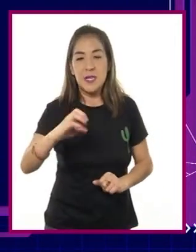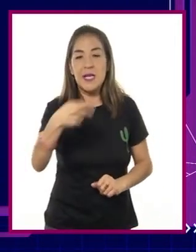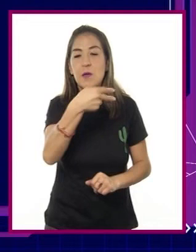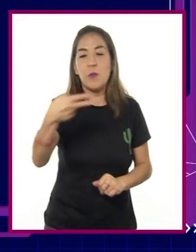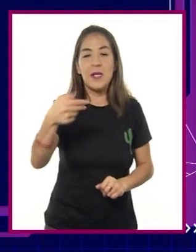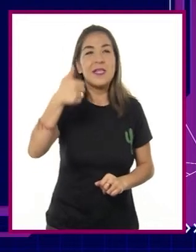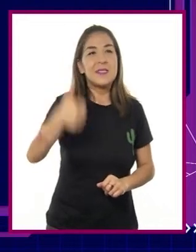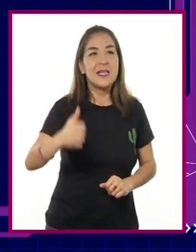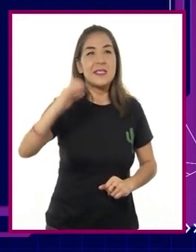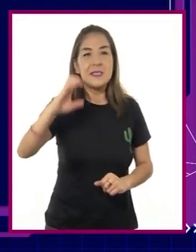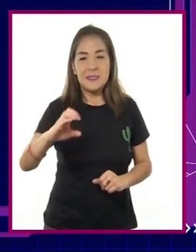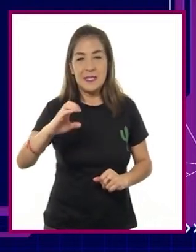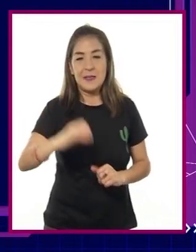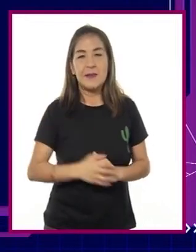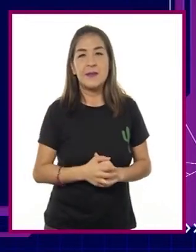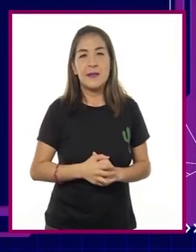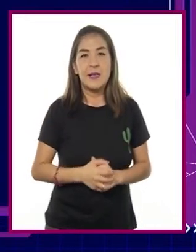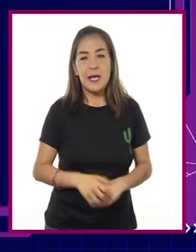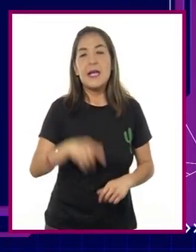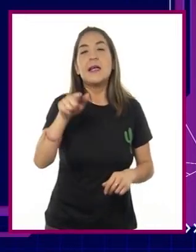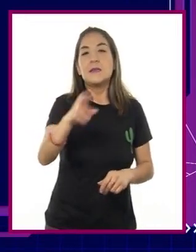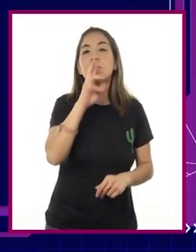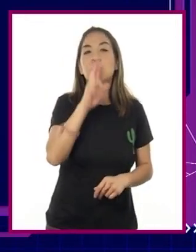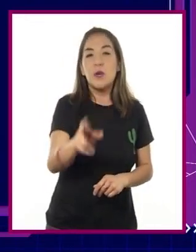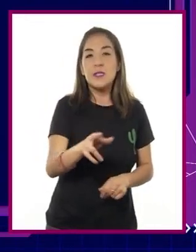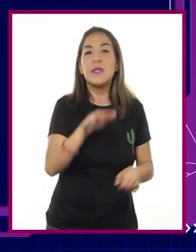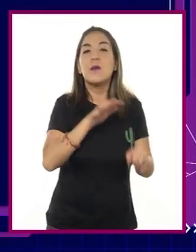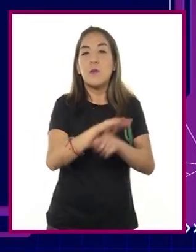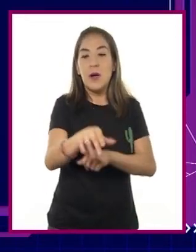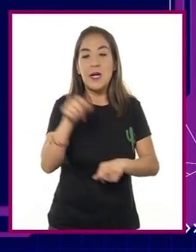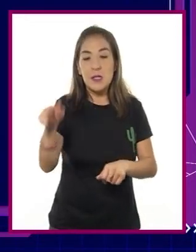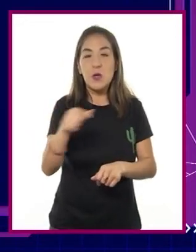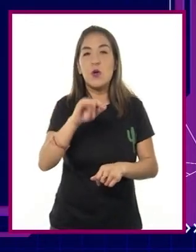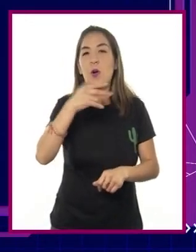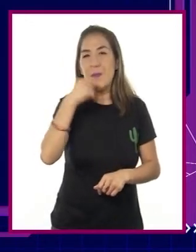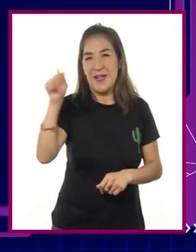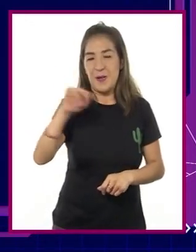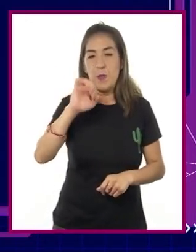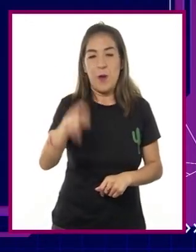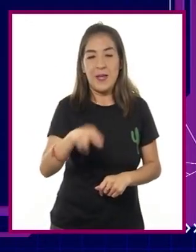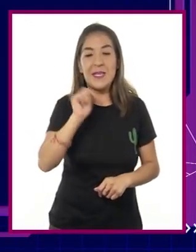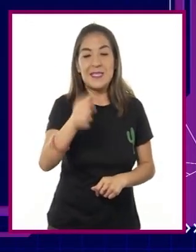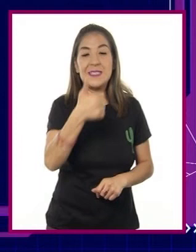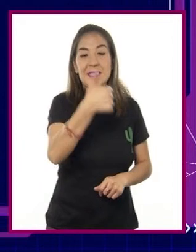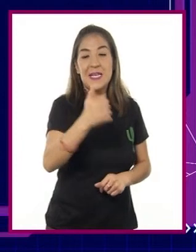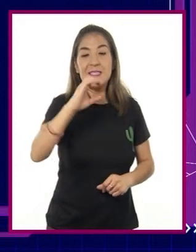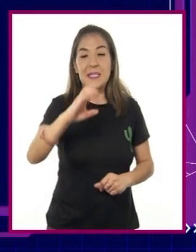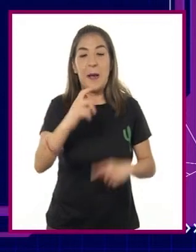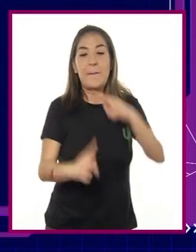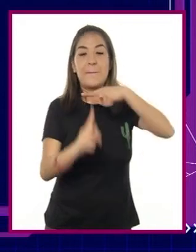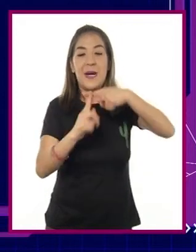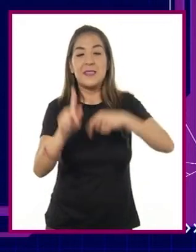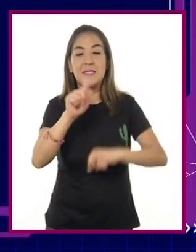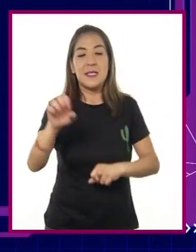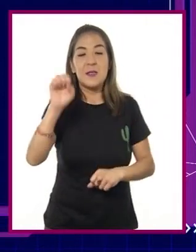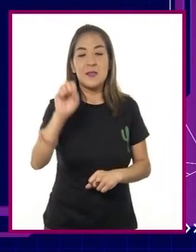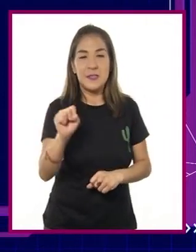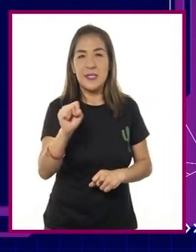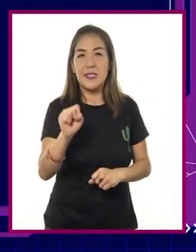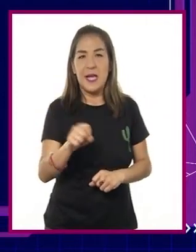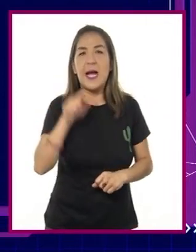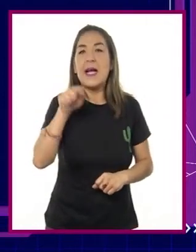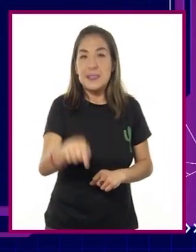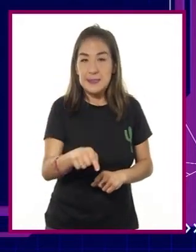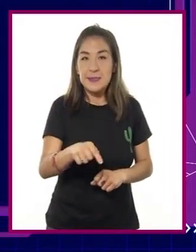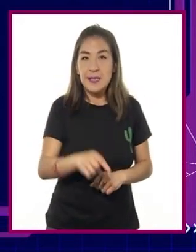resultado 6C. Por lo tanto, la expresión algebraica para Juan quedaría 6C más 160. De